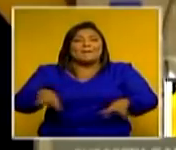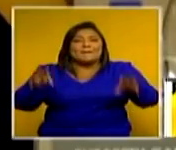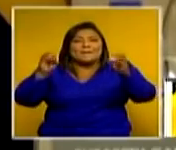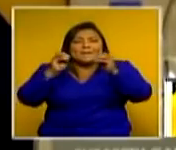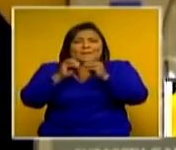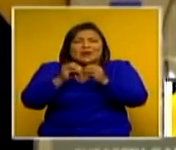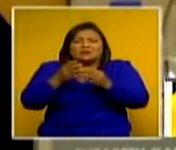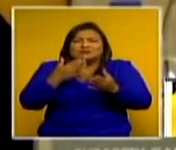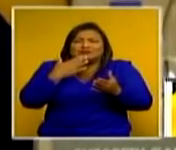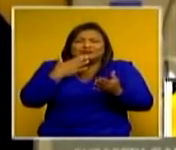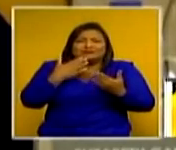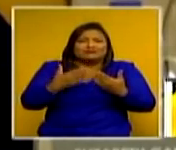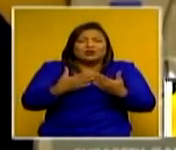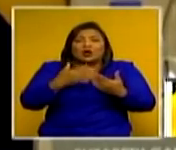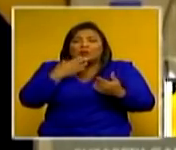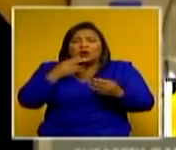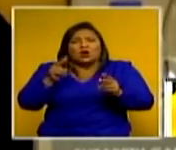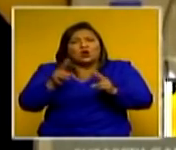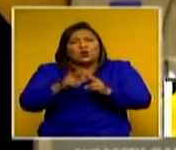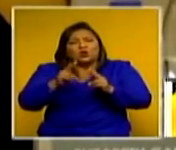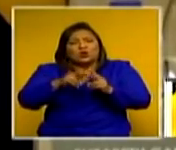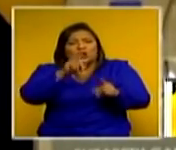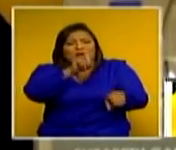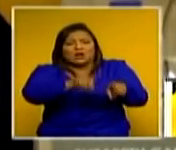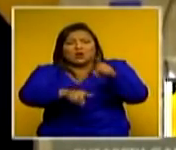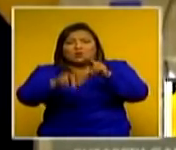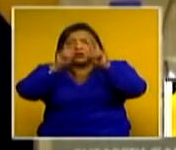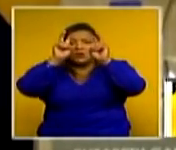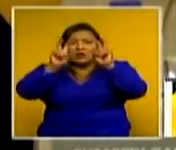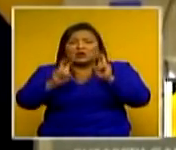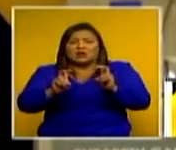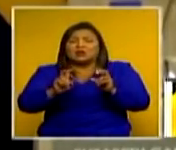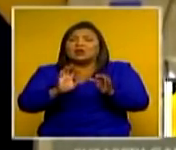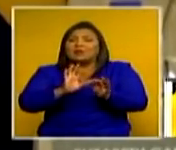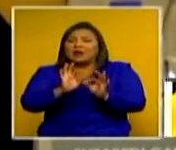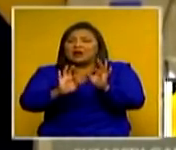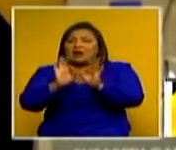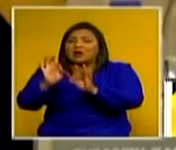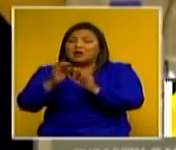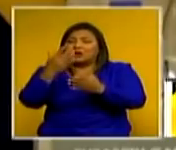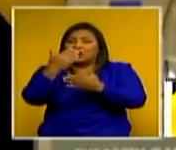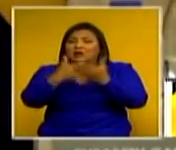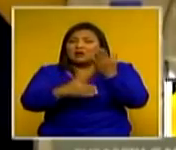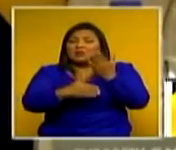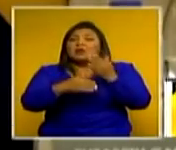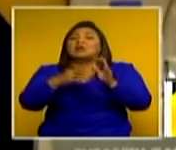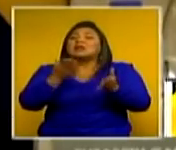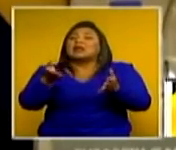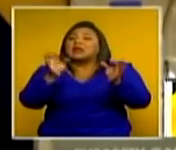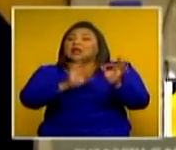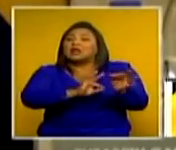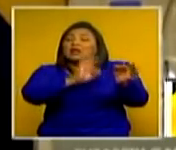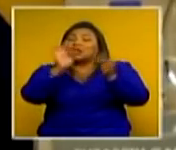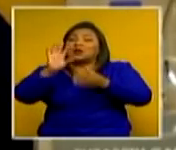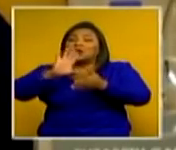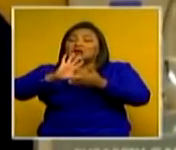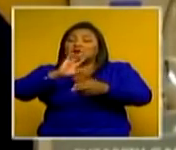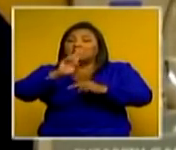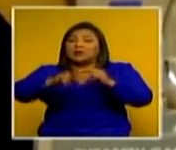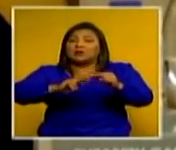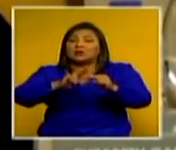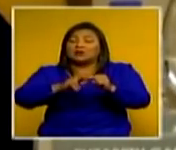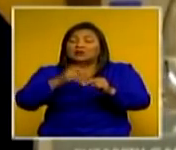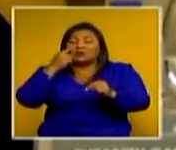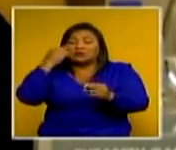simple para conocer cada uno de los temas actualizar los expedientes y tramitarlos al interno de la asamblea nacional y ser